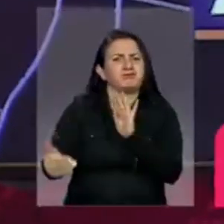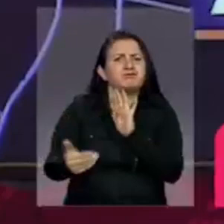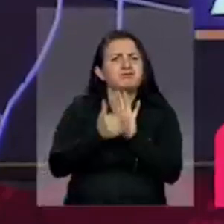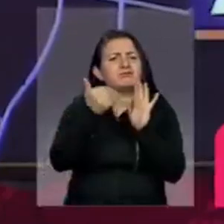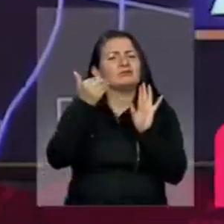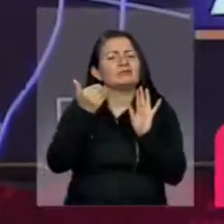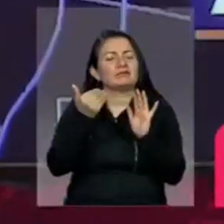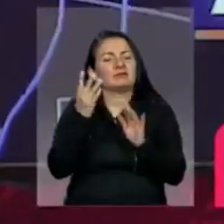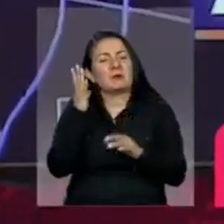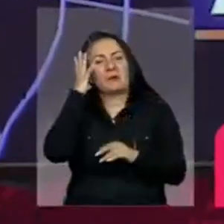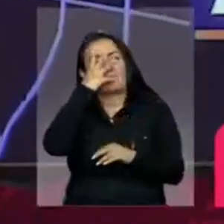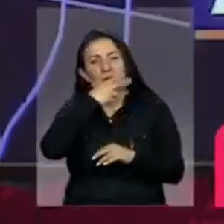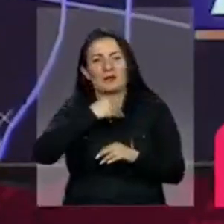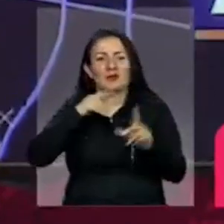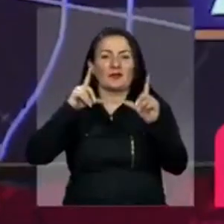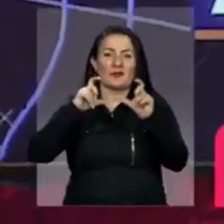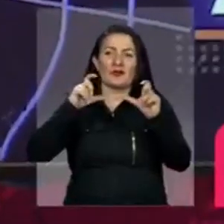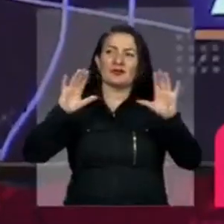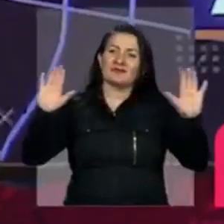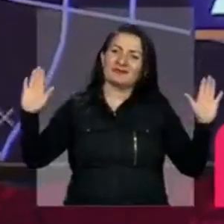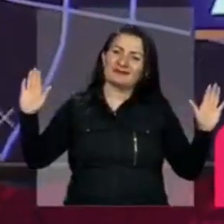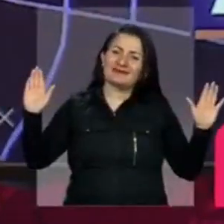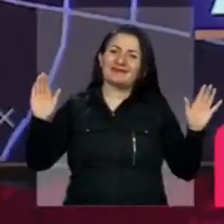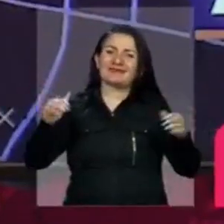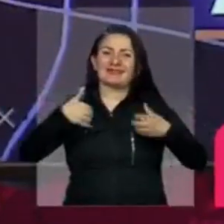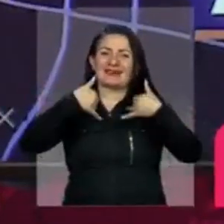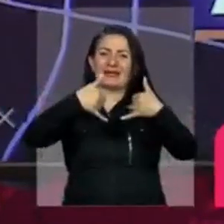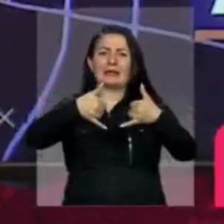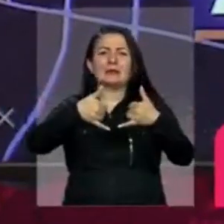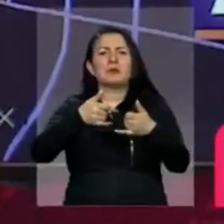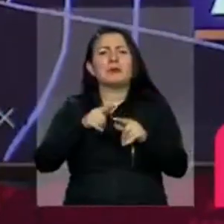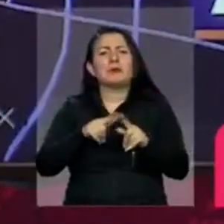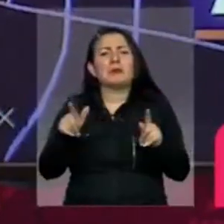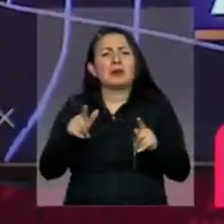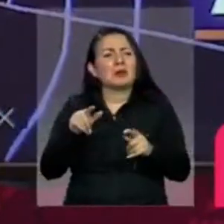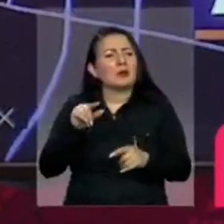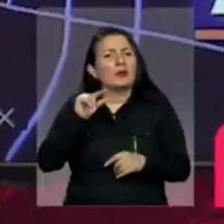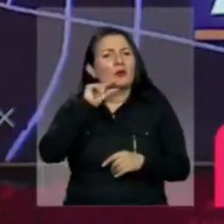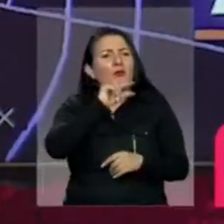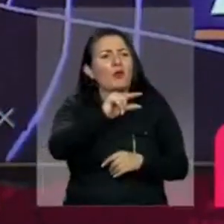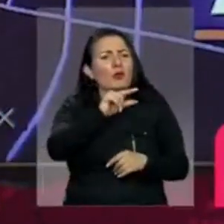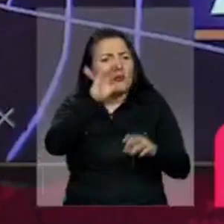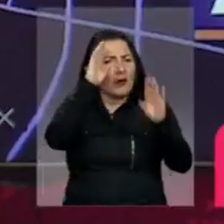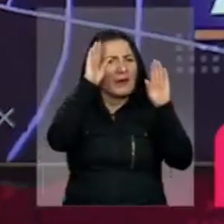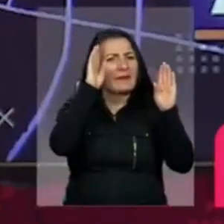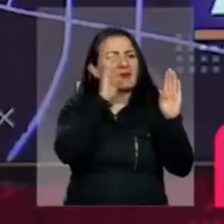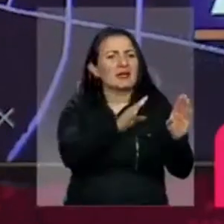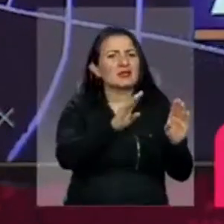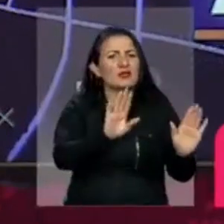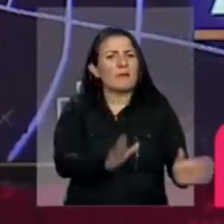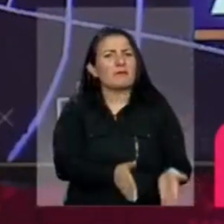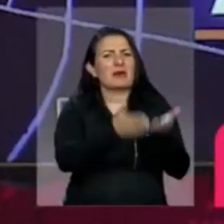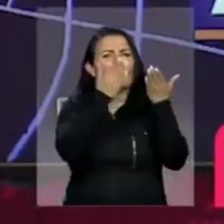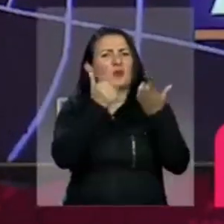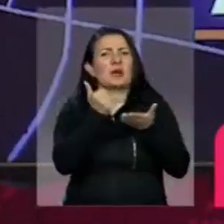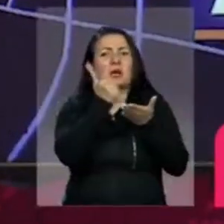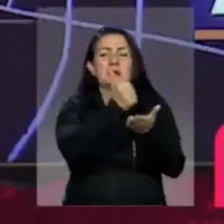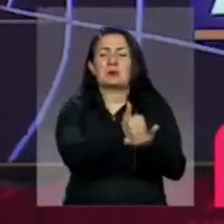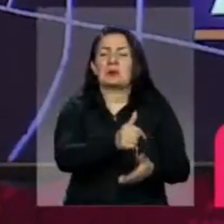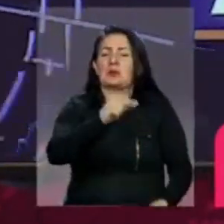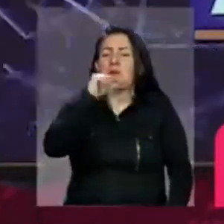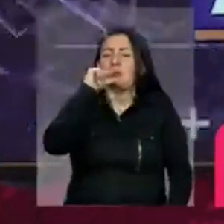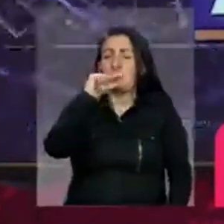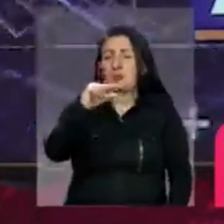sí, muy bonito para la foto cuando ganan, pero muy poco para escuchar, mejorar las condiciones